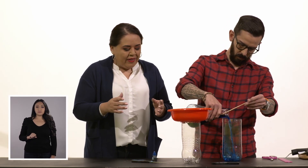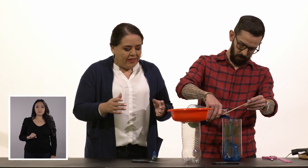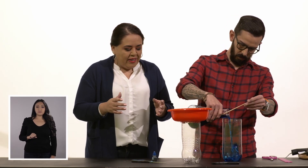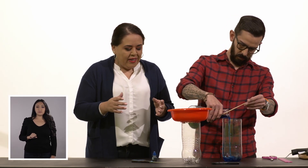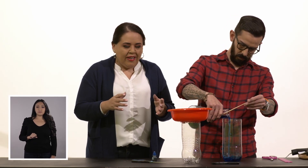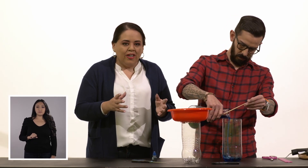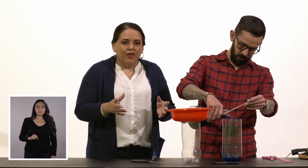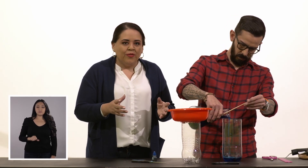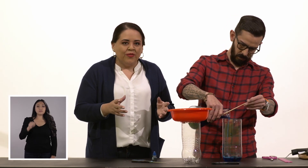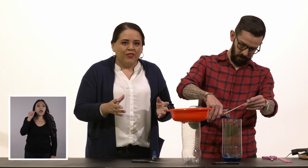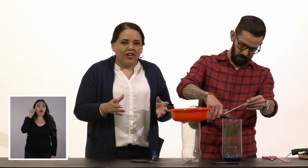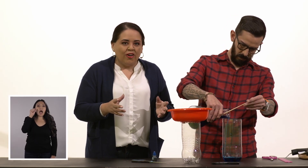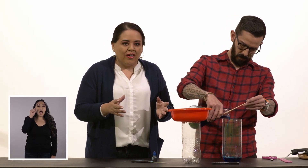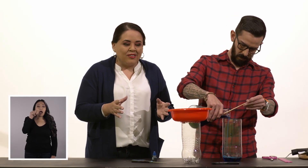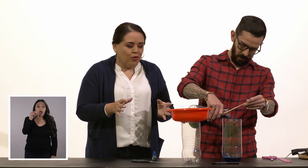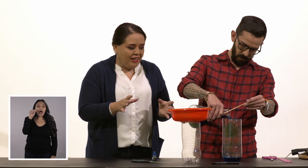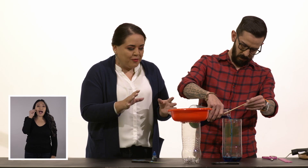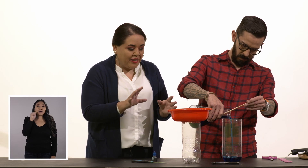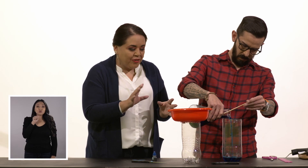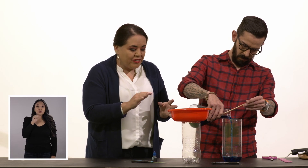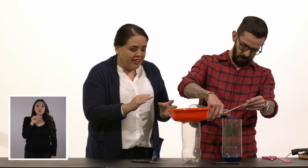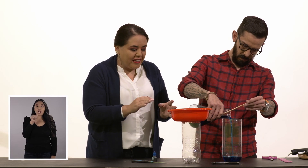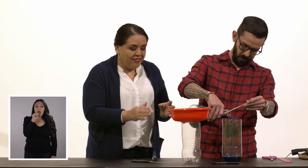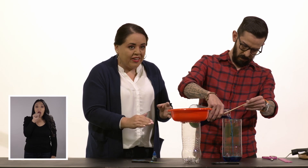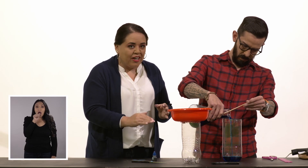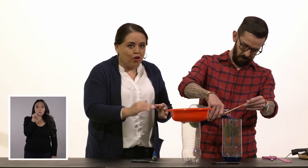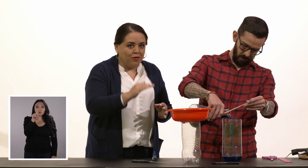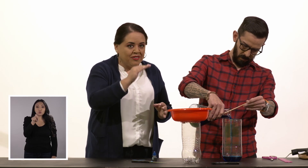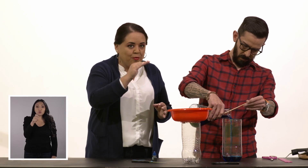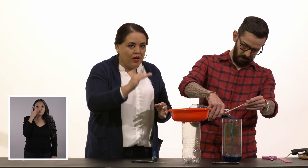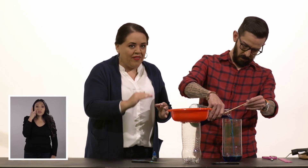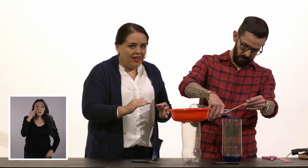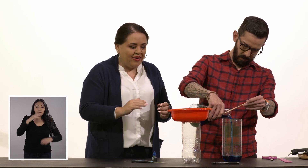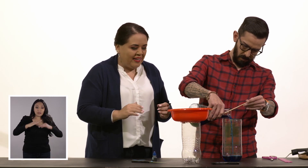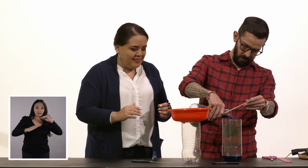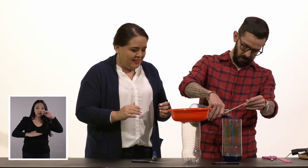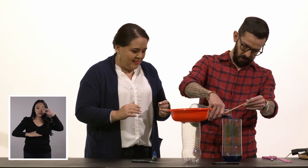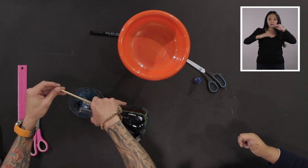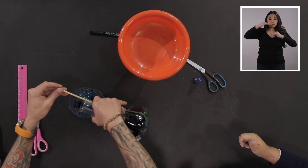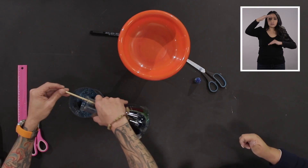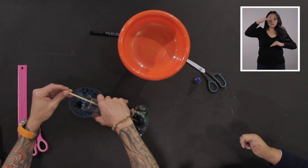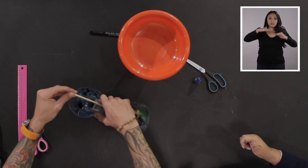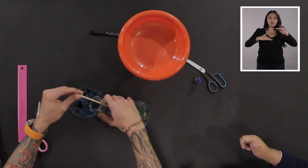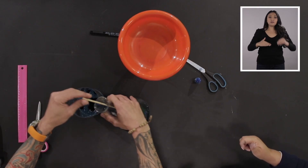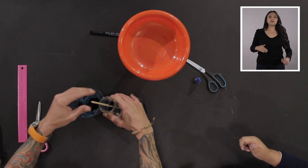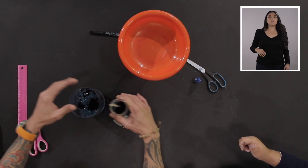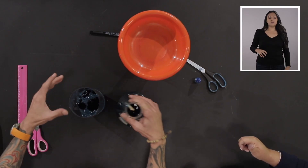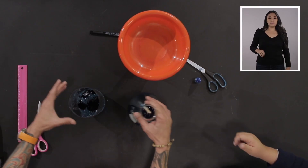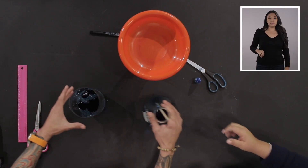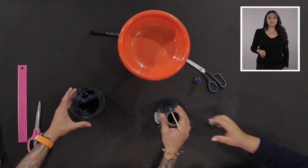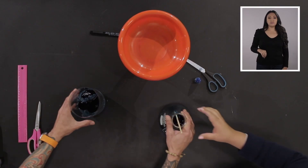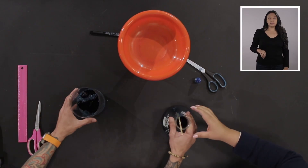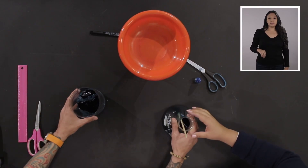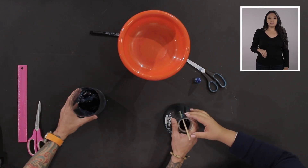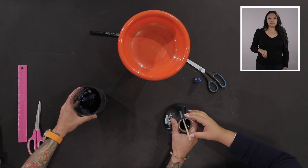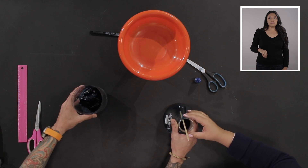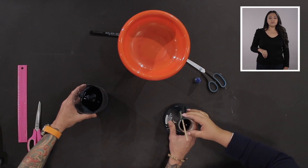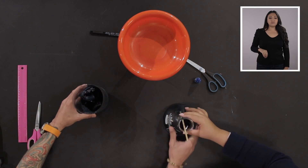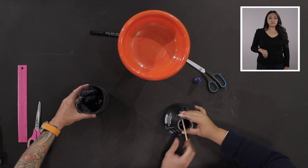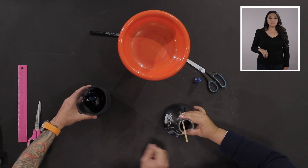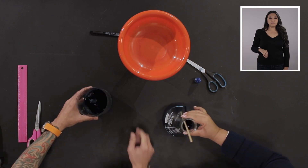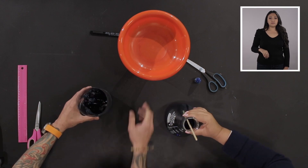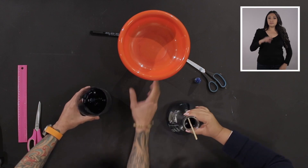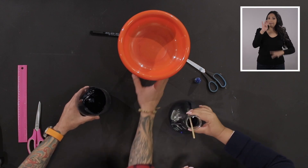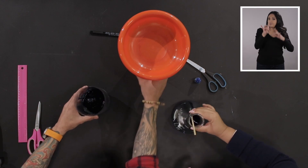El agua de color azul es para que usted identifique cómo se mueve la balanza. ¿Hasta ahí?